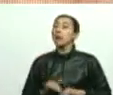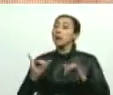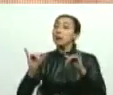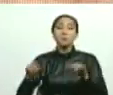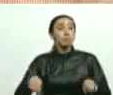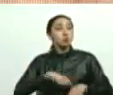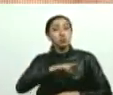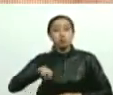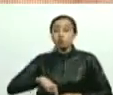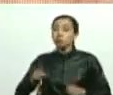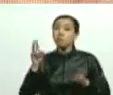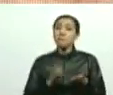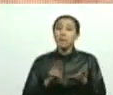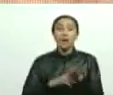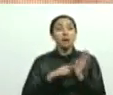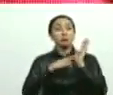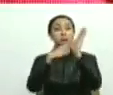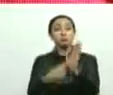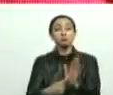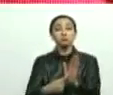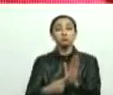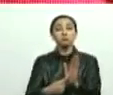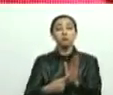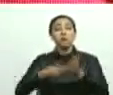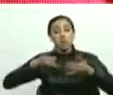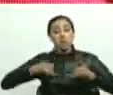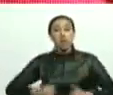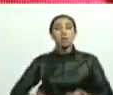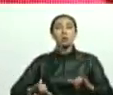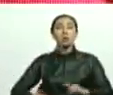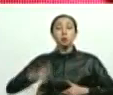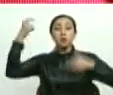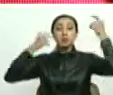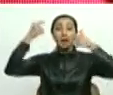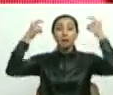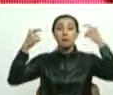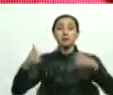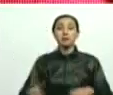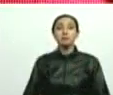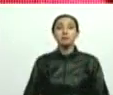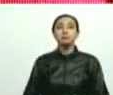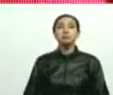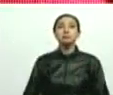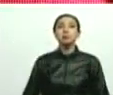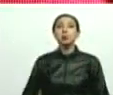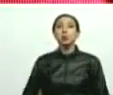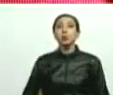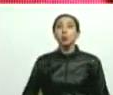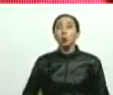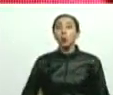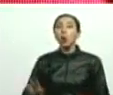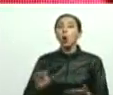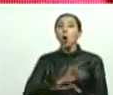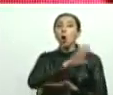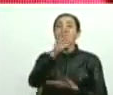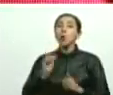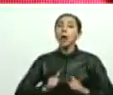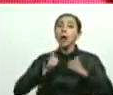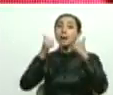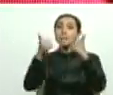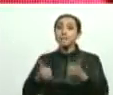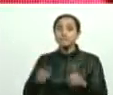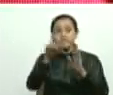ser nosotros, los hijos y las hijas del comandante Hugo Chávez, hacer honor al principio